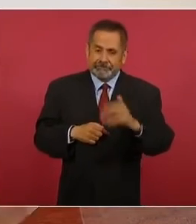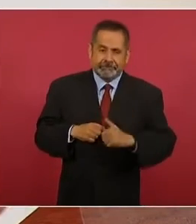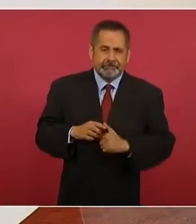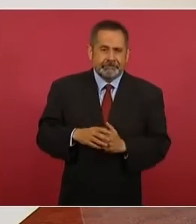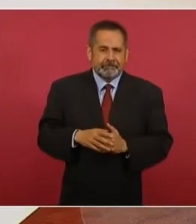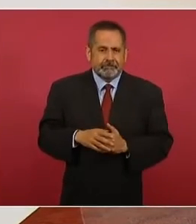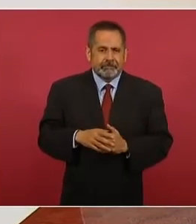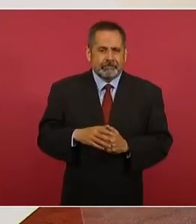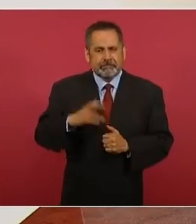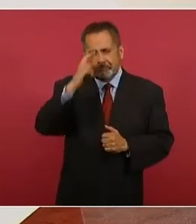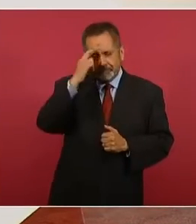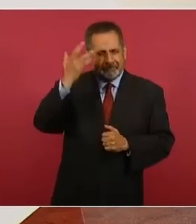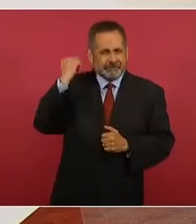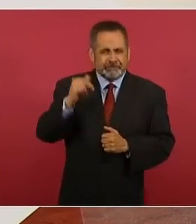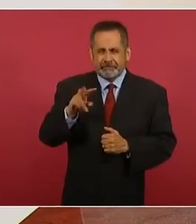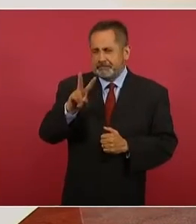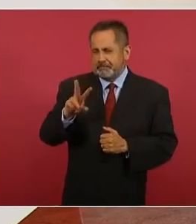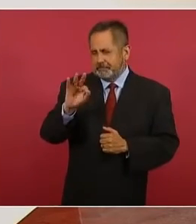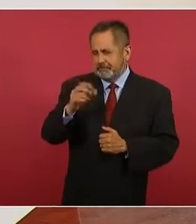Dijo Fox